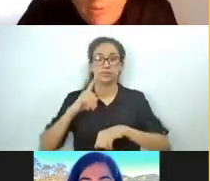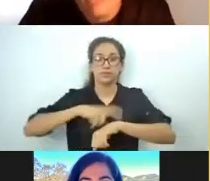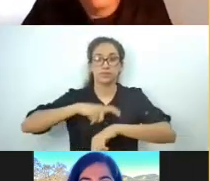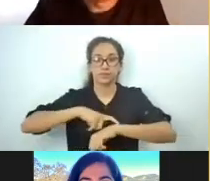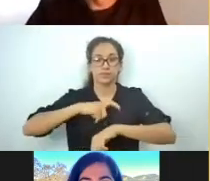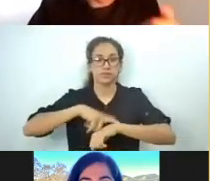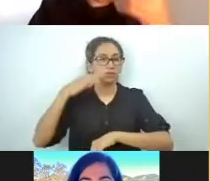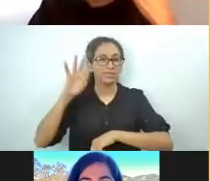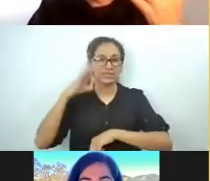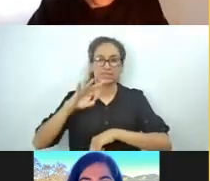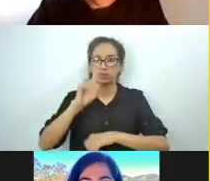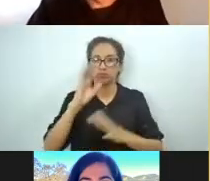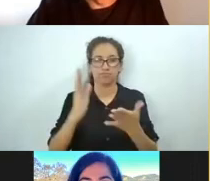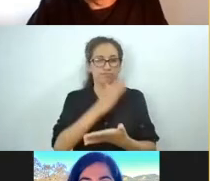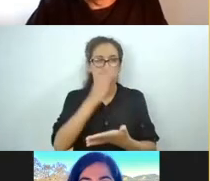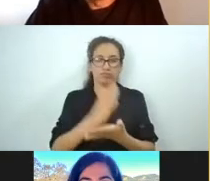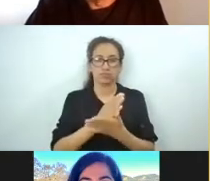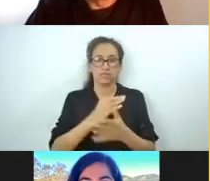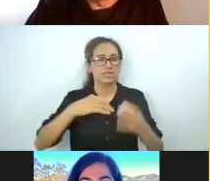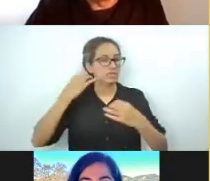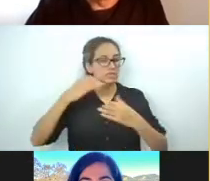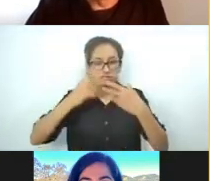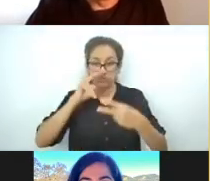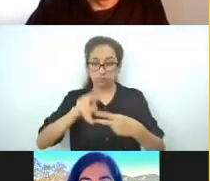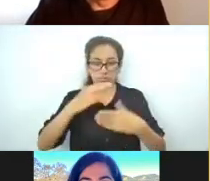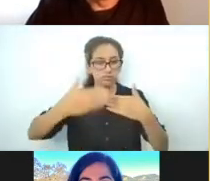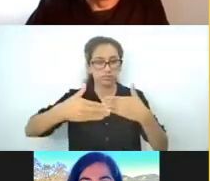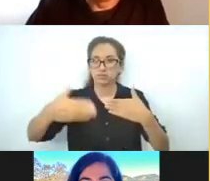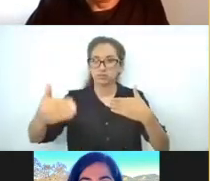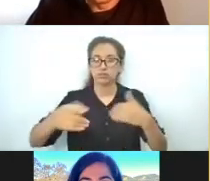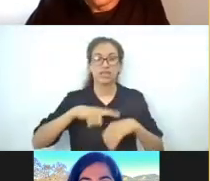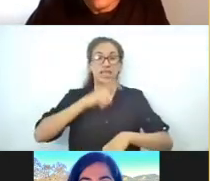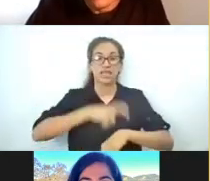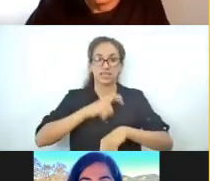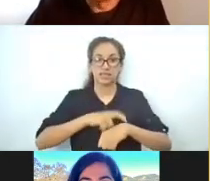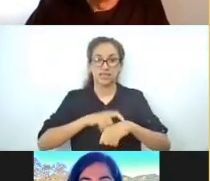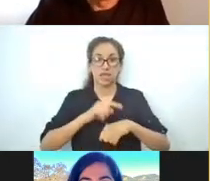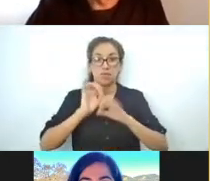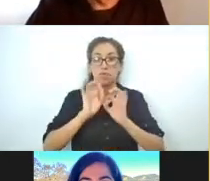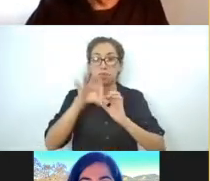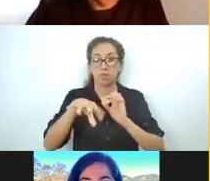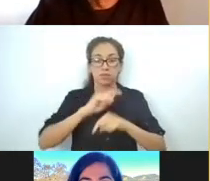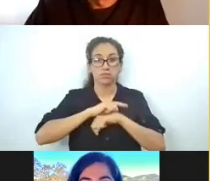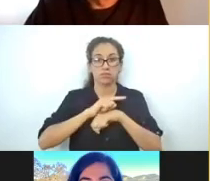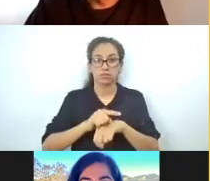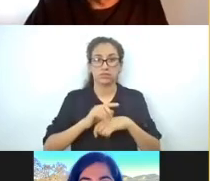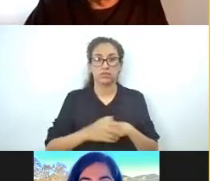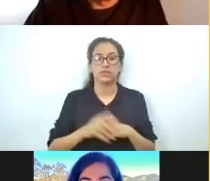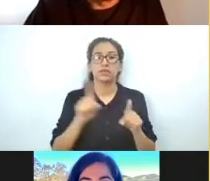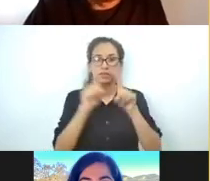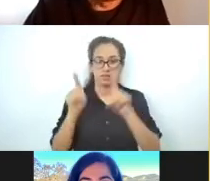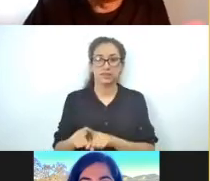siempre un problema, es muy frecuente los problemas de tiempo en eyaculación precoz, y también,